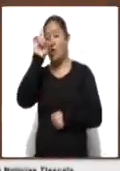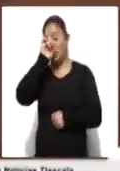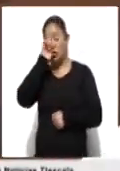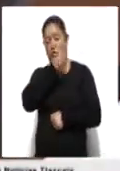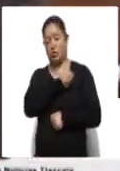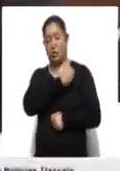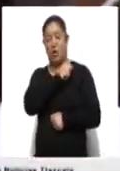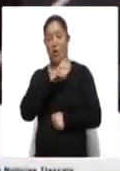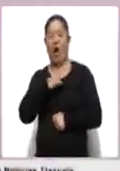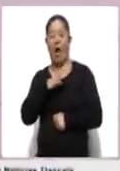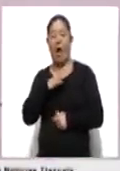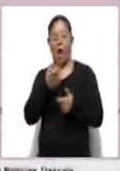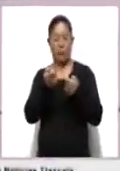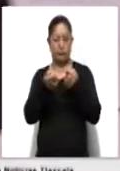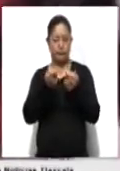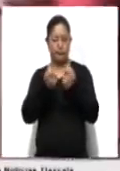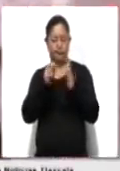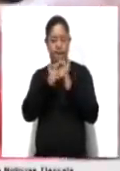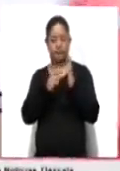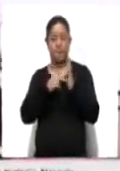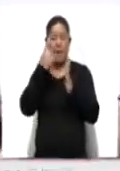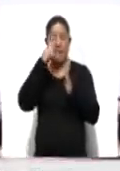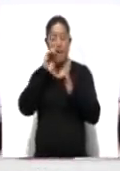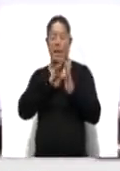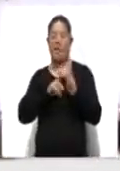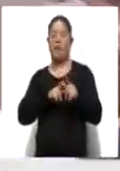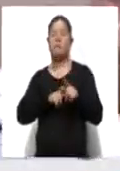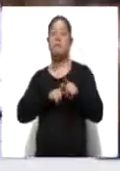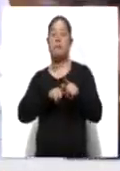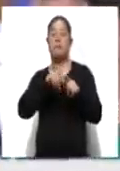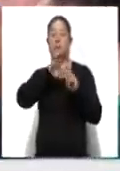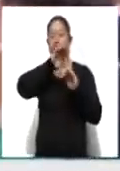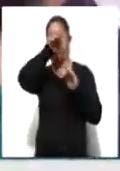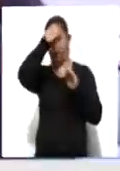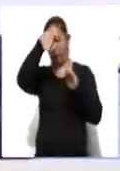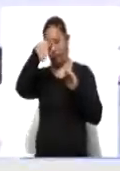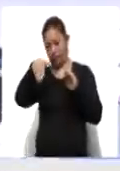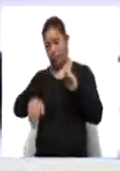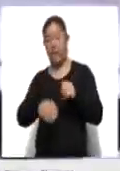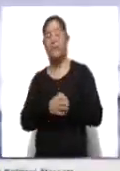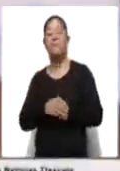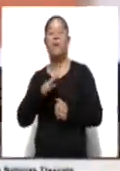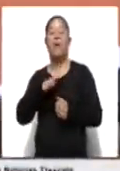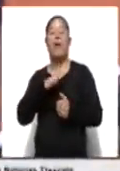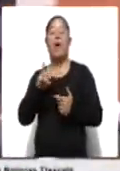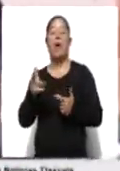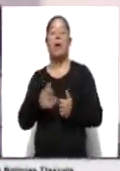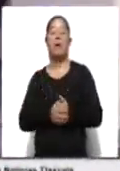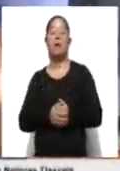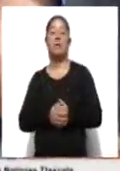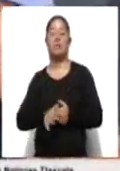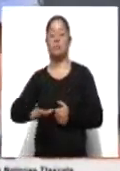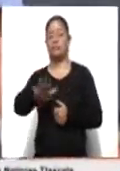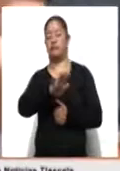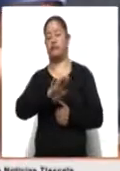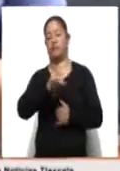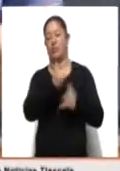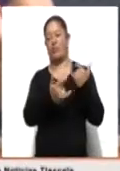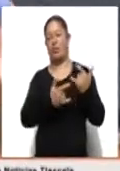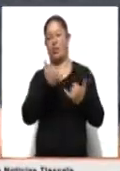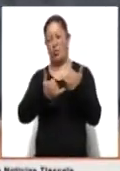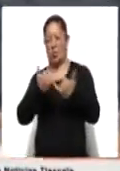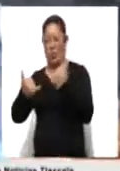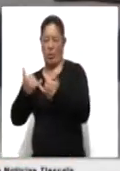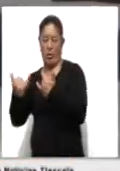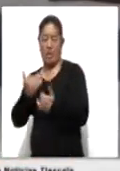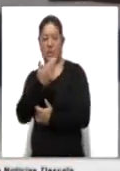de medidas para seguir disminuyendo la curva de contagios, entre ellas la apertura de los centros recreativos en el estado con aforos